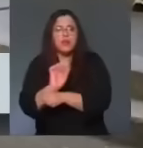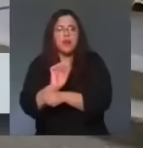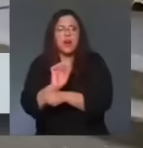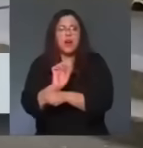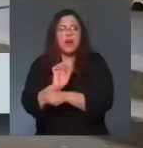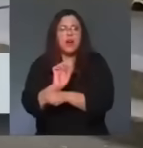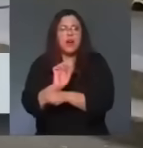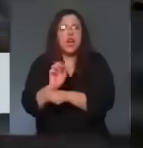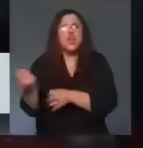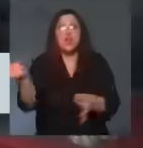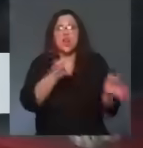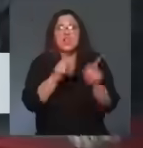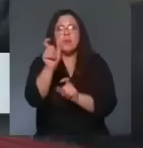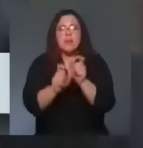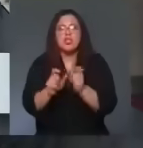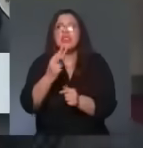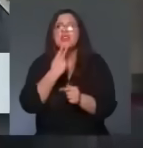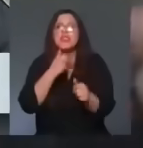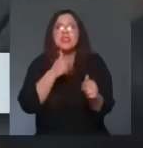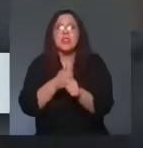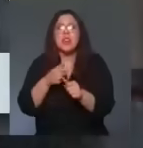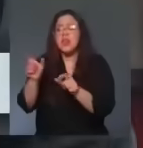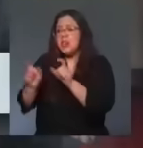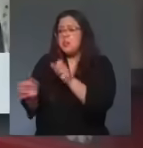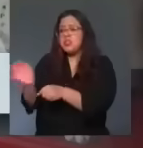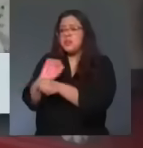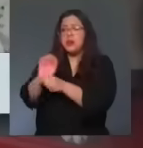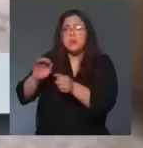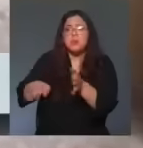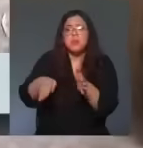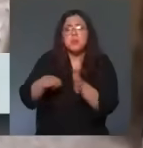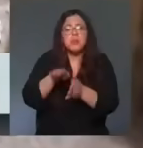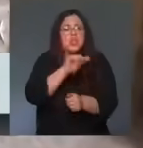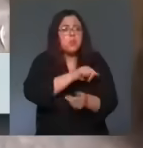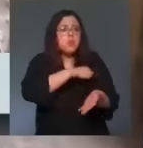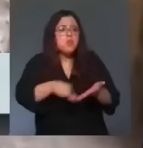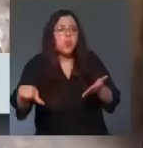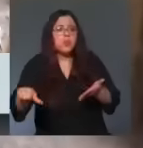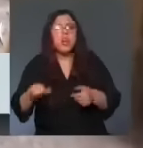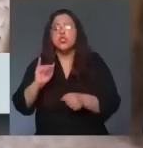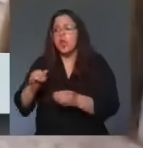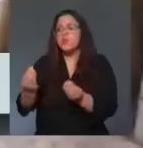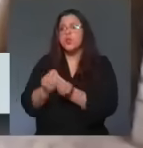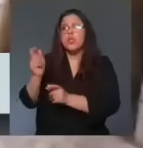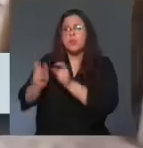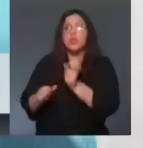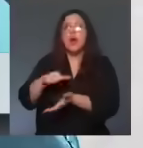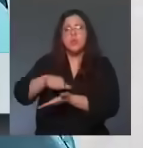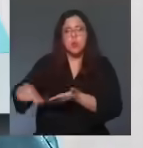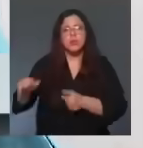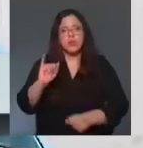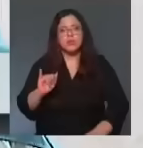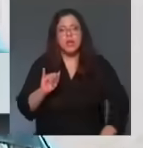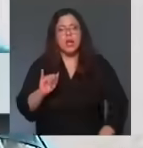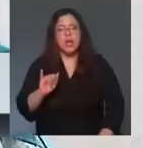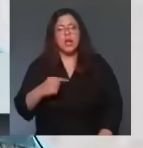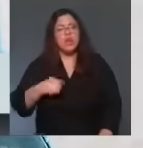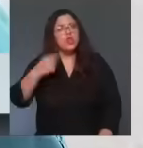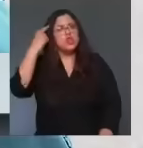locatarios y vecinos. Y la gente se estacionaba y llegaban y sacaban el parte. Sí, hay mucha gente que le pasaron parte. Mucha. Yo creo que igual